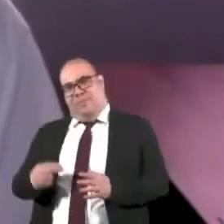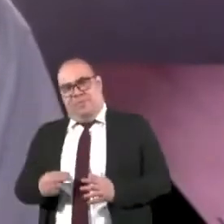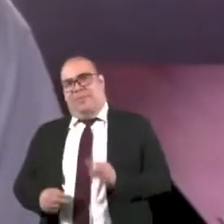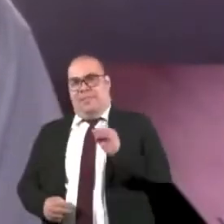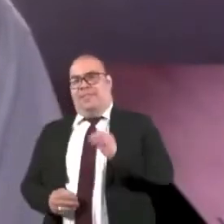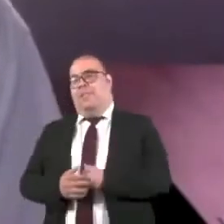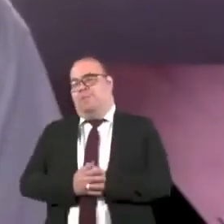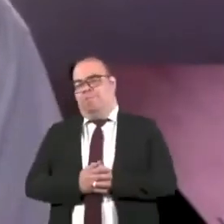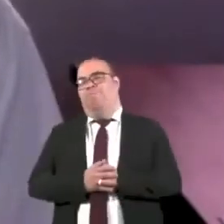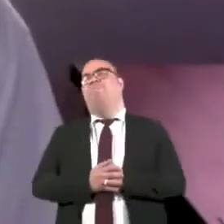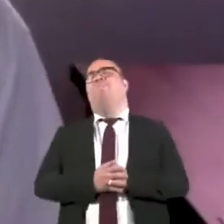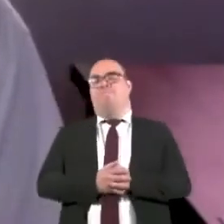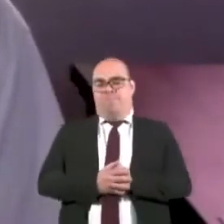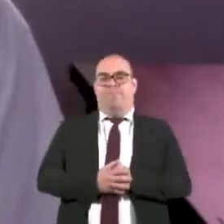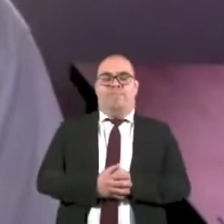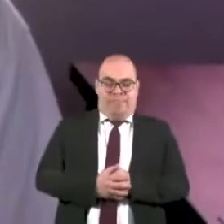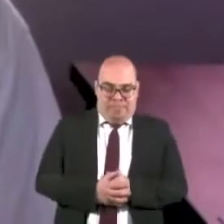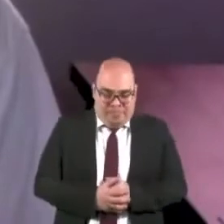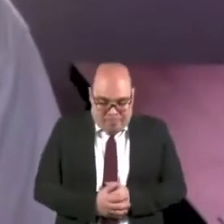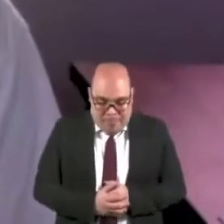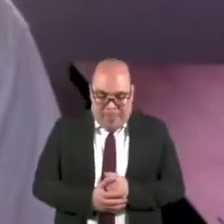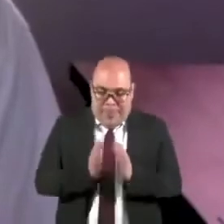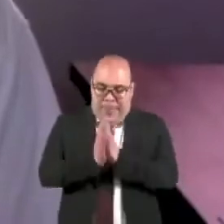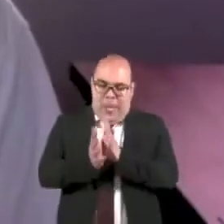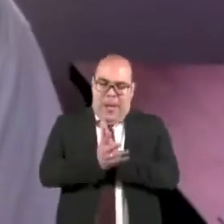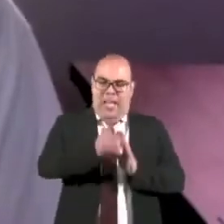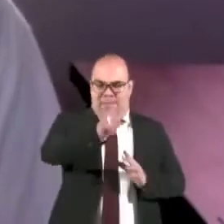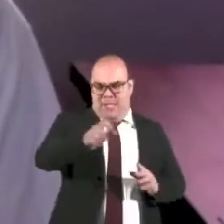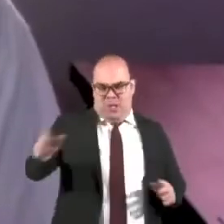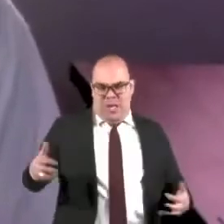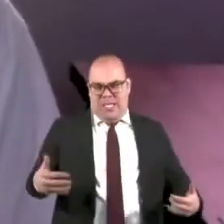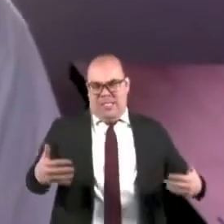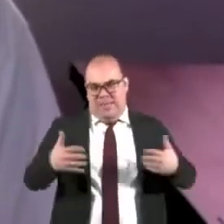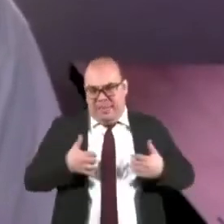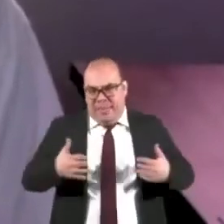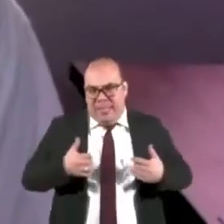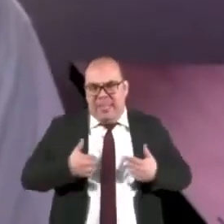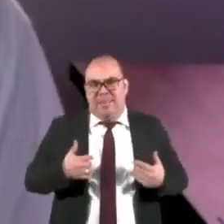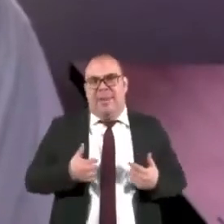y pues lo decía con las víctimas,